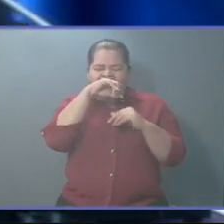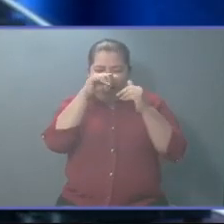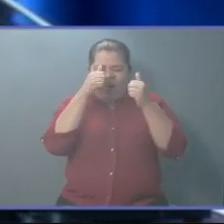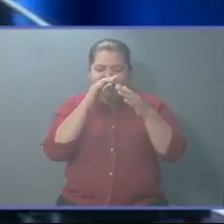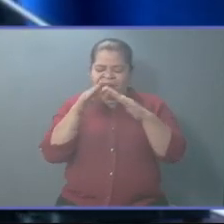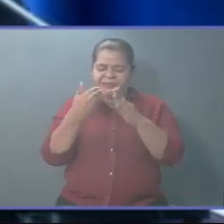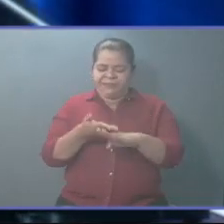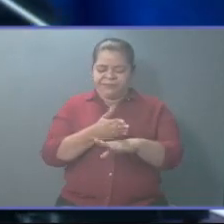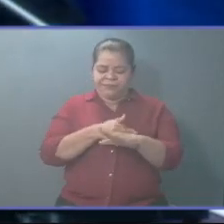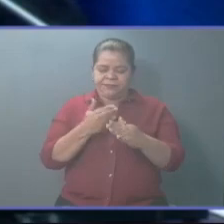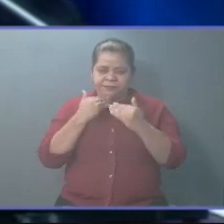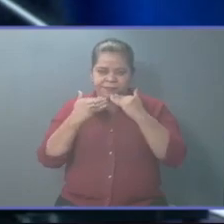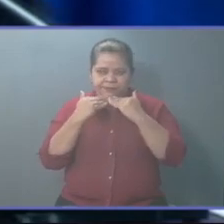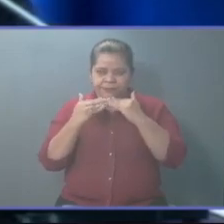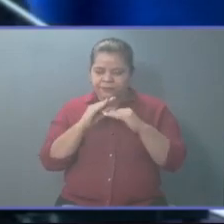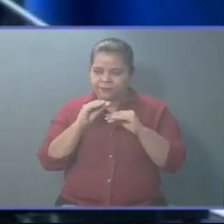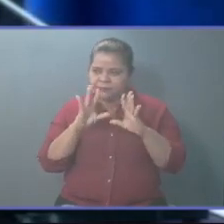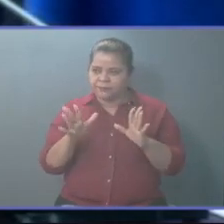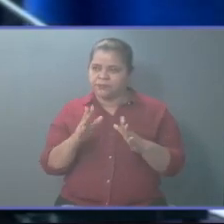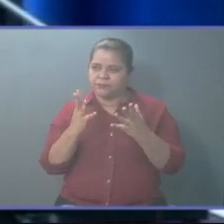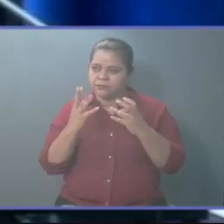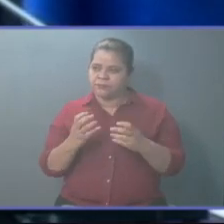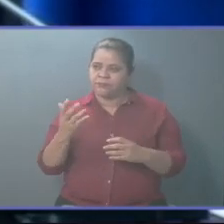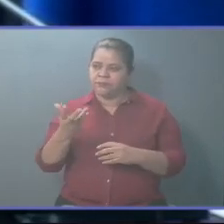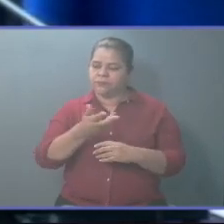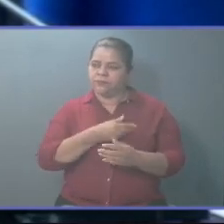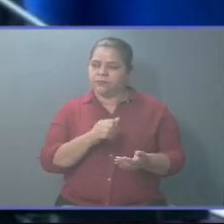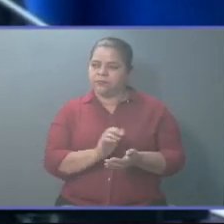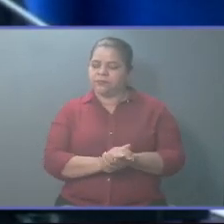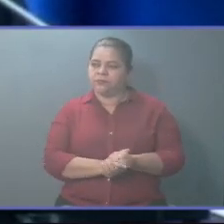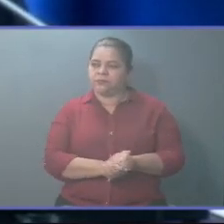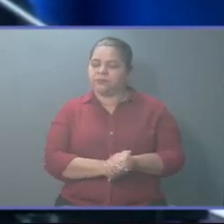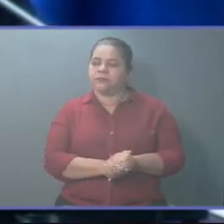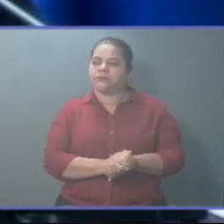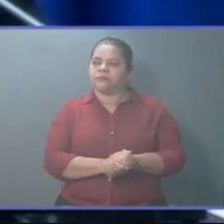Una vez aclarado esto, de hecho queremos nada más,